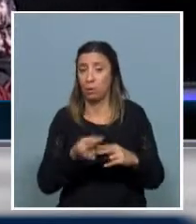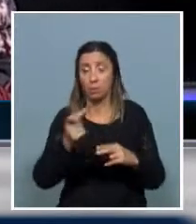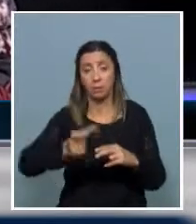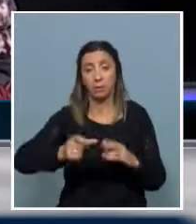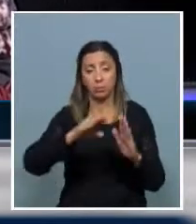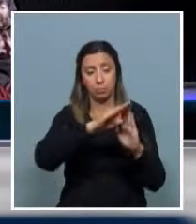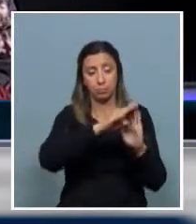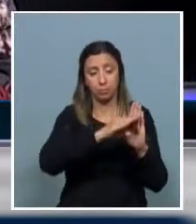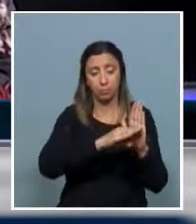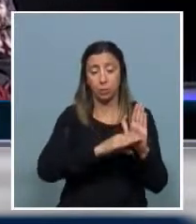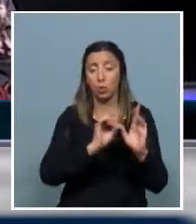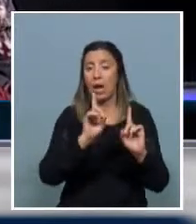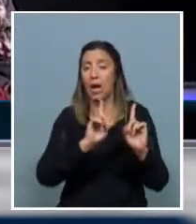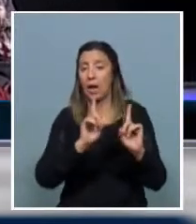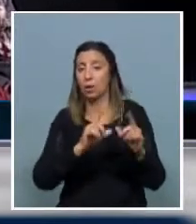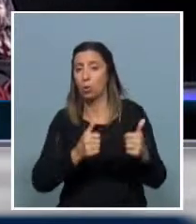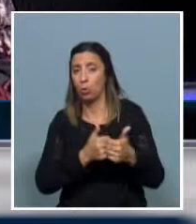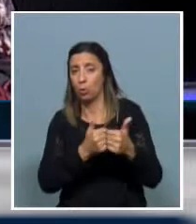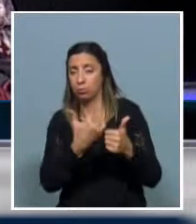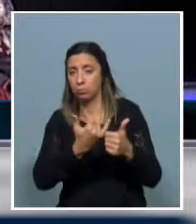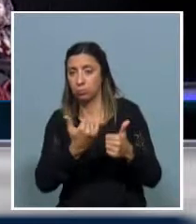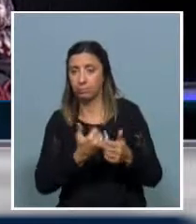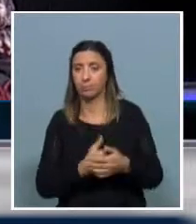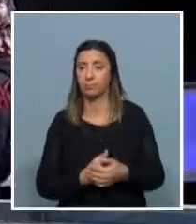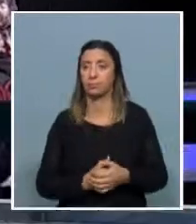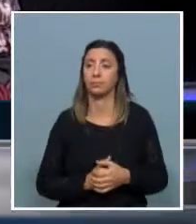y solamente había algunas auditorías que